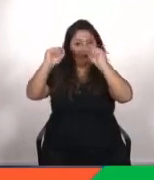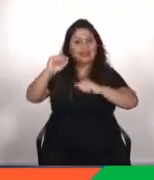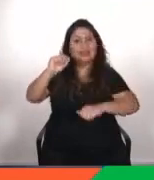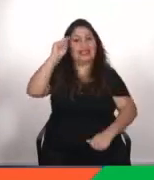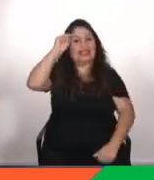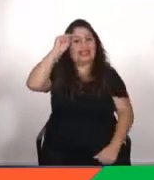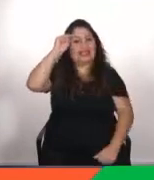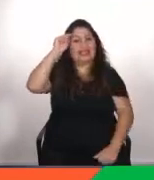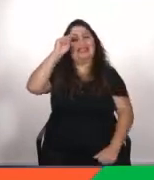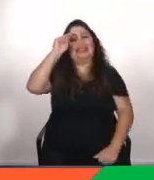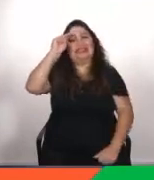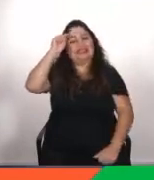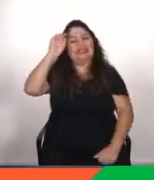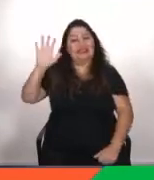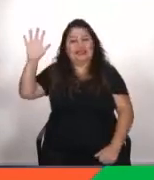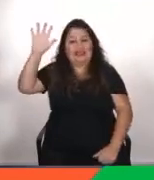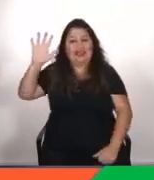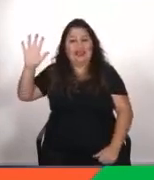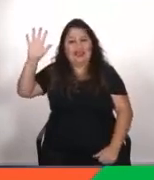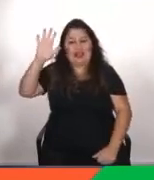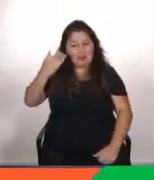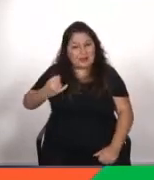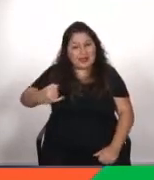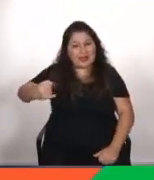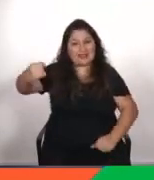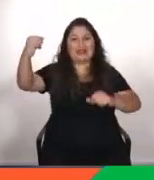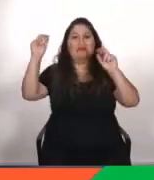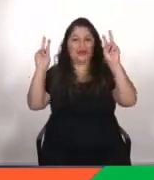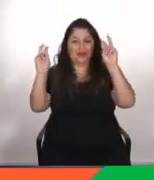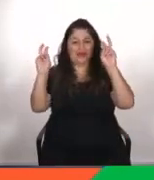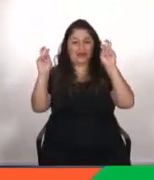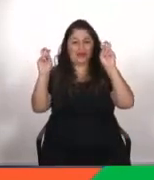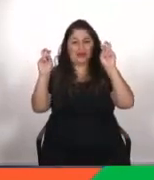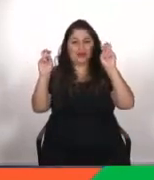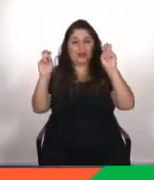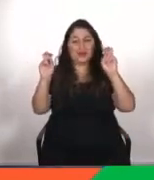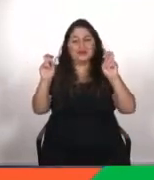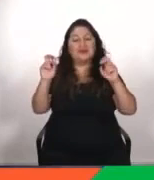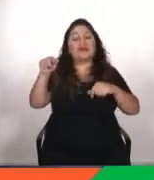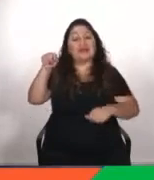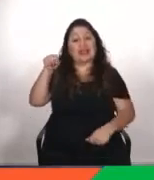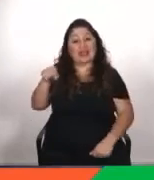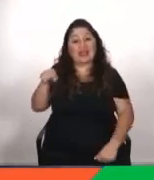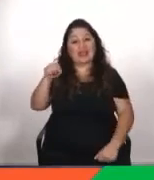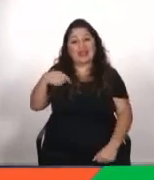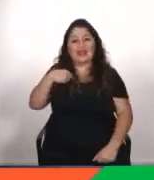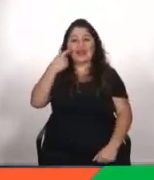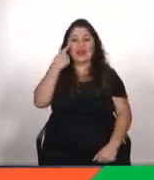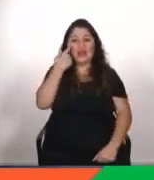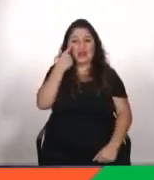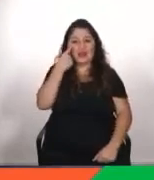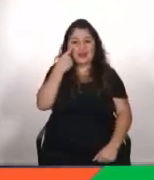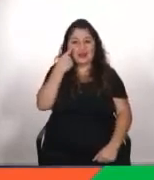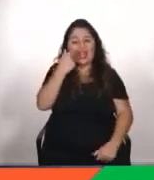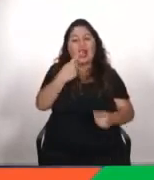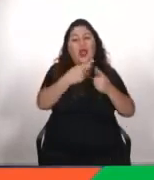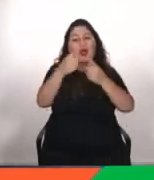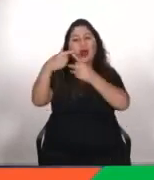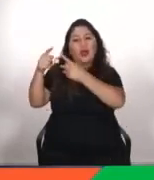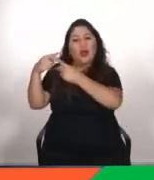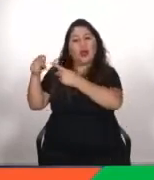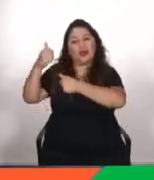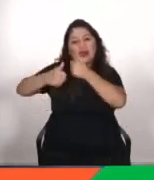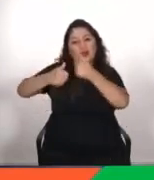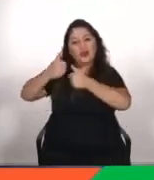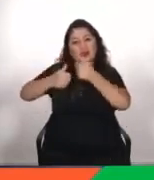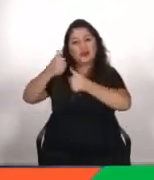para siempre, que luego se hizo una charla TED con este tema. Y allí conocí al resto de concursantes y formamos un grupo